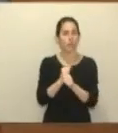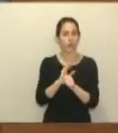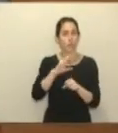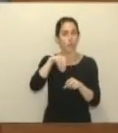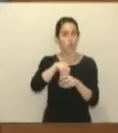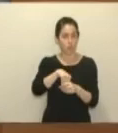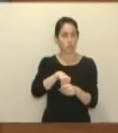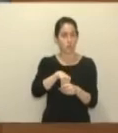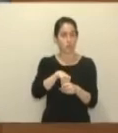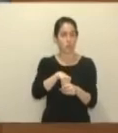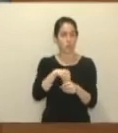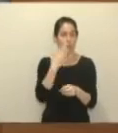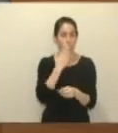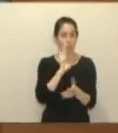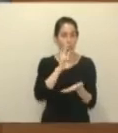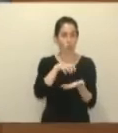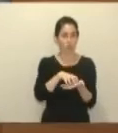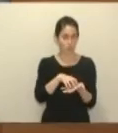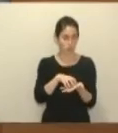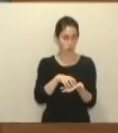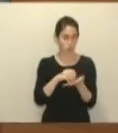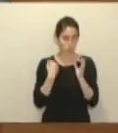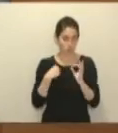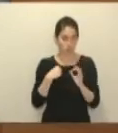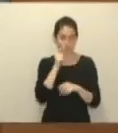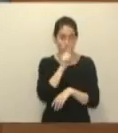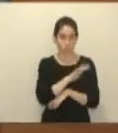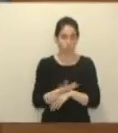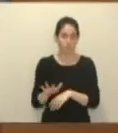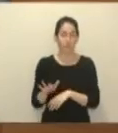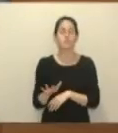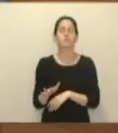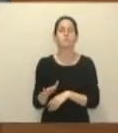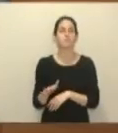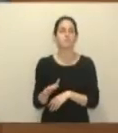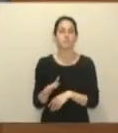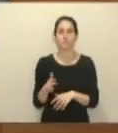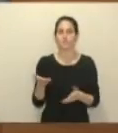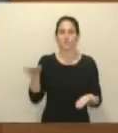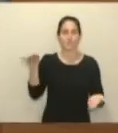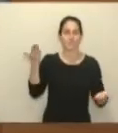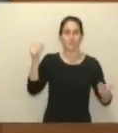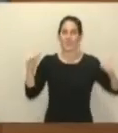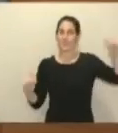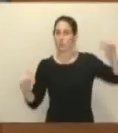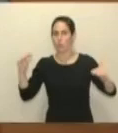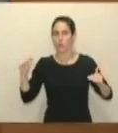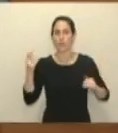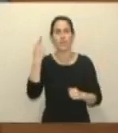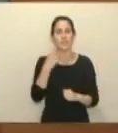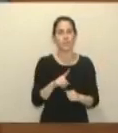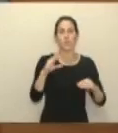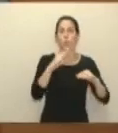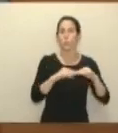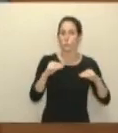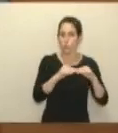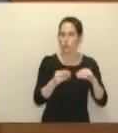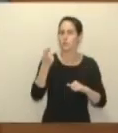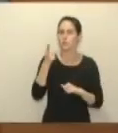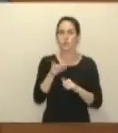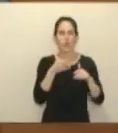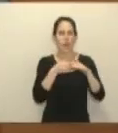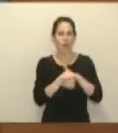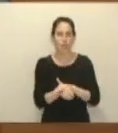en estos centros, en las escuelas, como para los usuarios de las mismas. También hay desigualdades en el acceso y